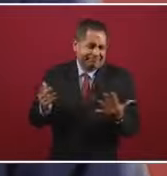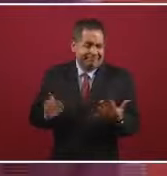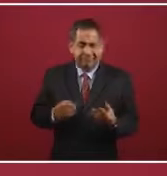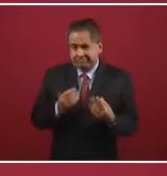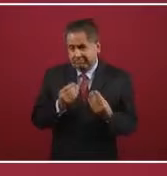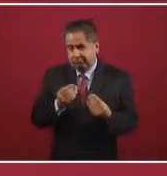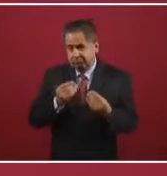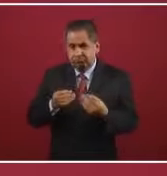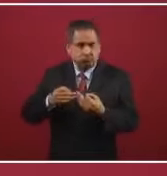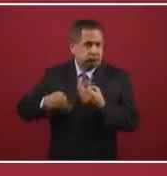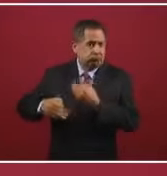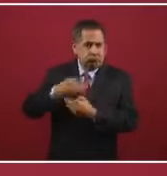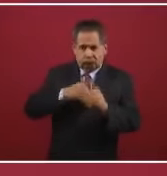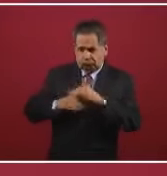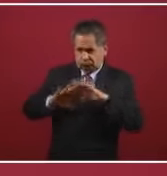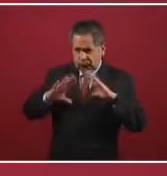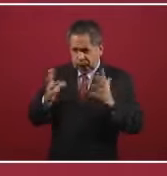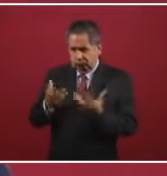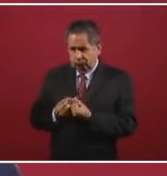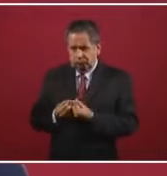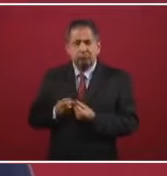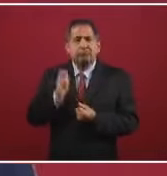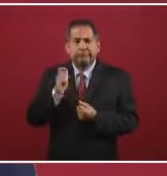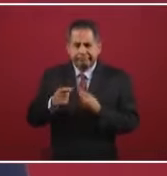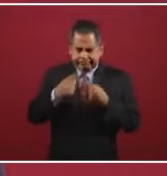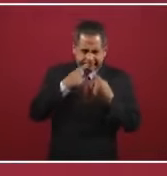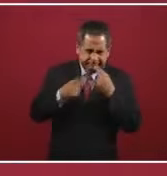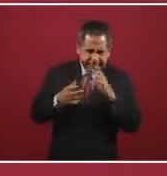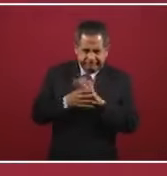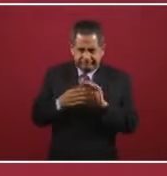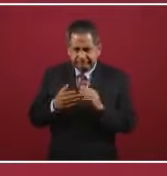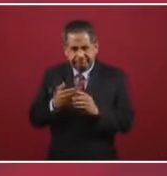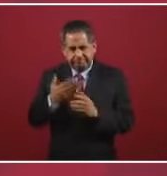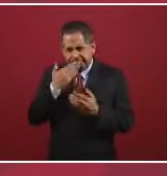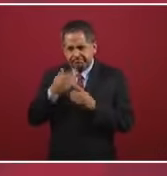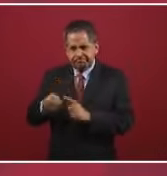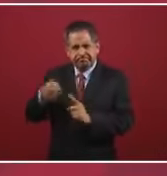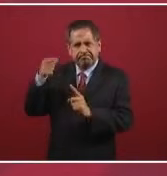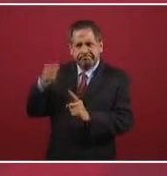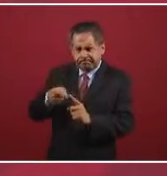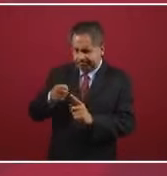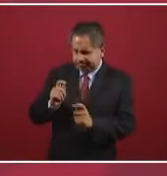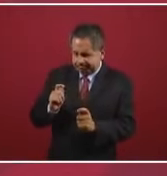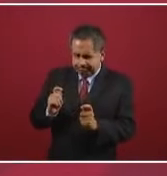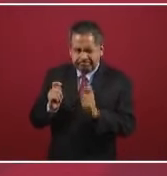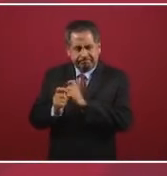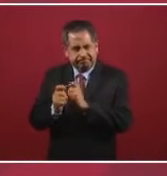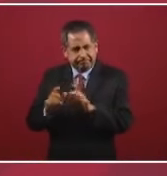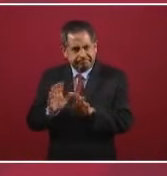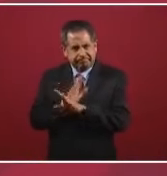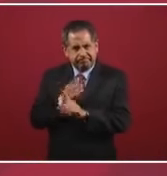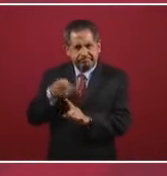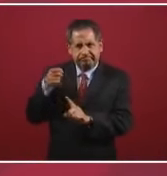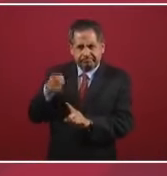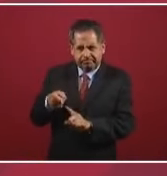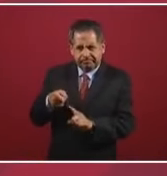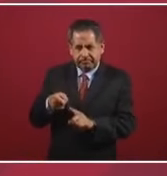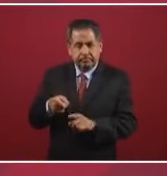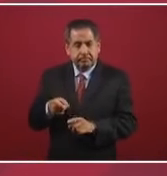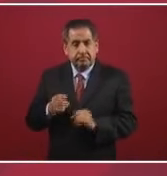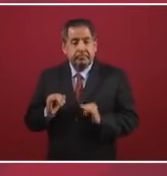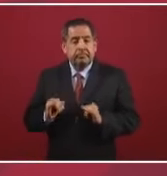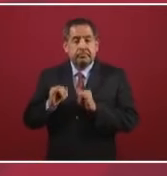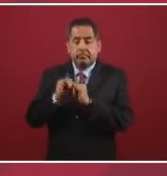trabajo conjunto fue muy acertado, el cambio en el Instituto